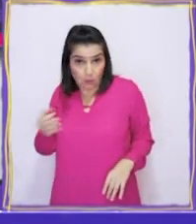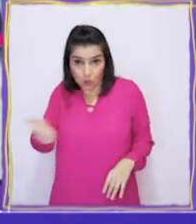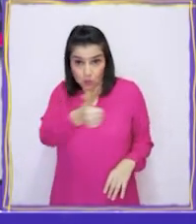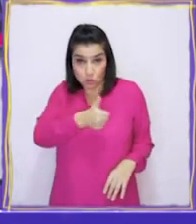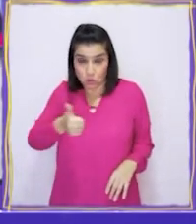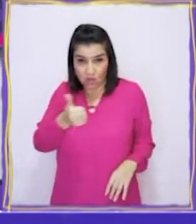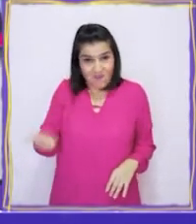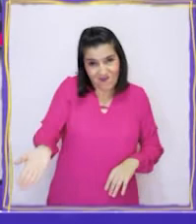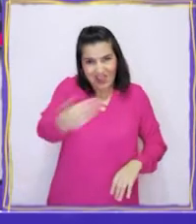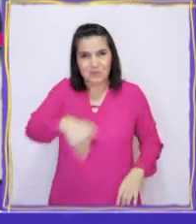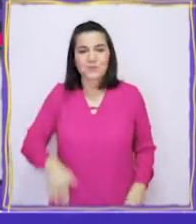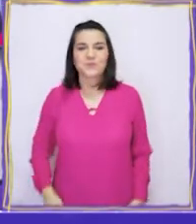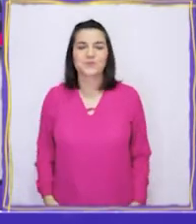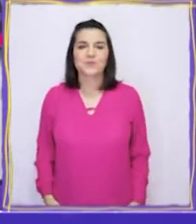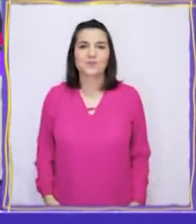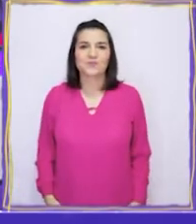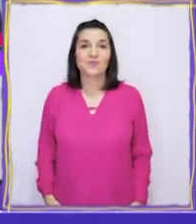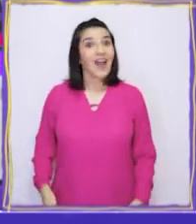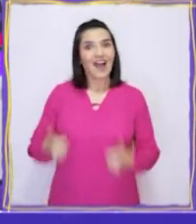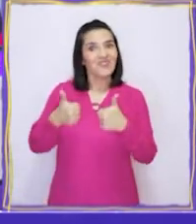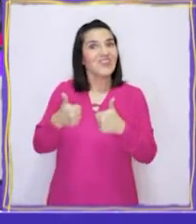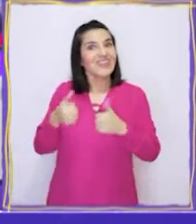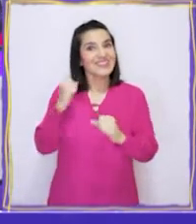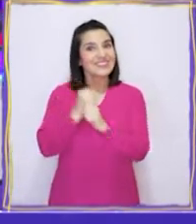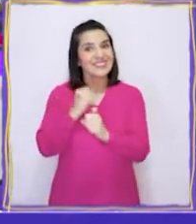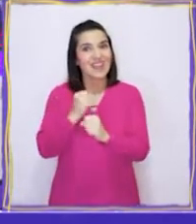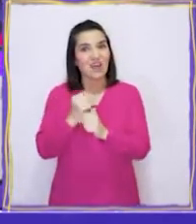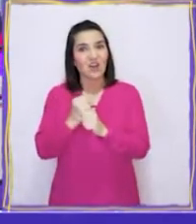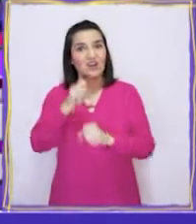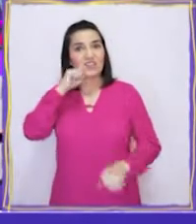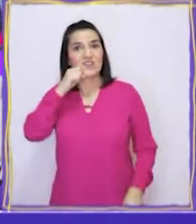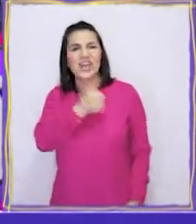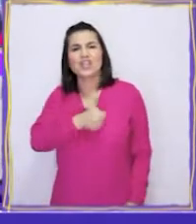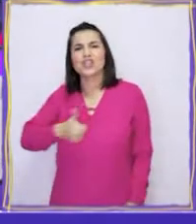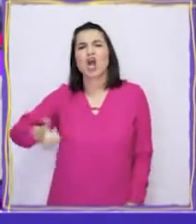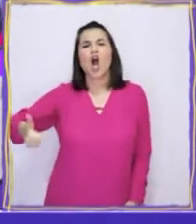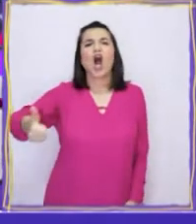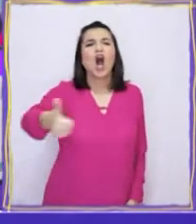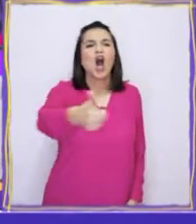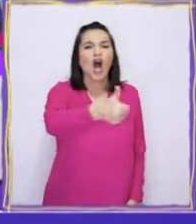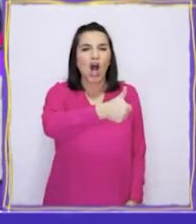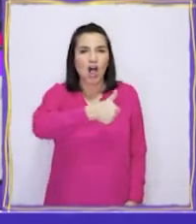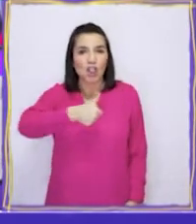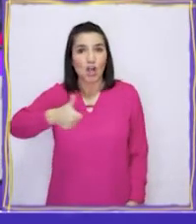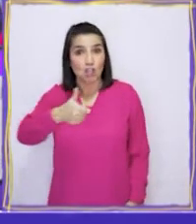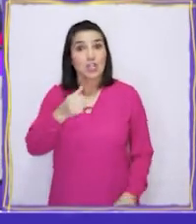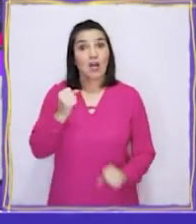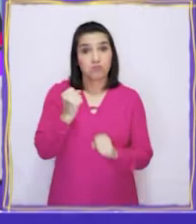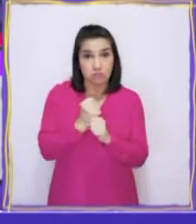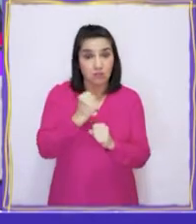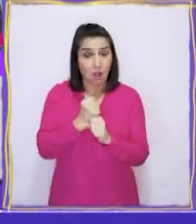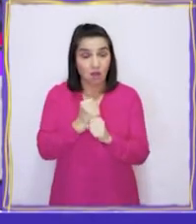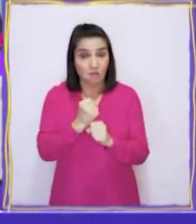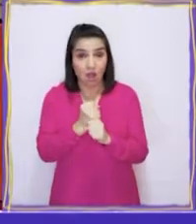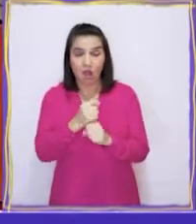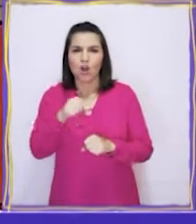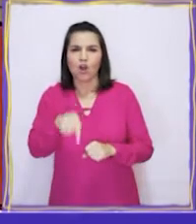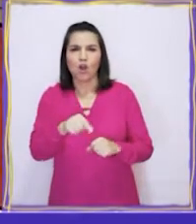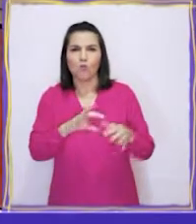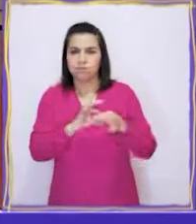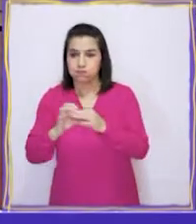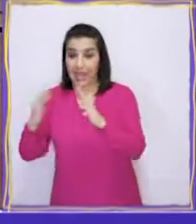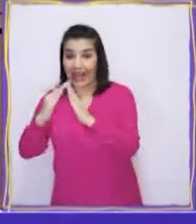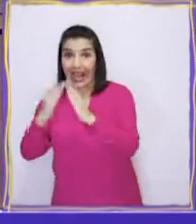arriesgamos? ¡Vamos! ¡Buen trabajo! ¡Somos todos nosotros! El oficio está